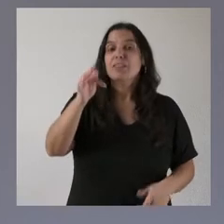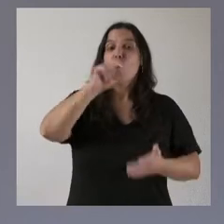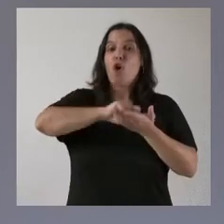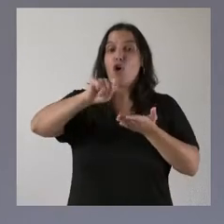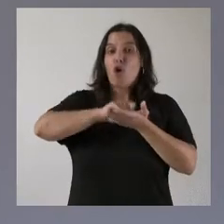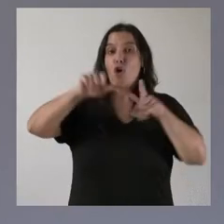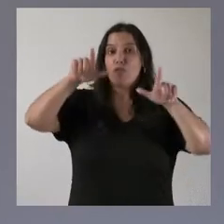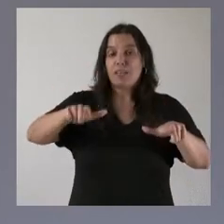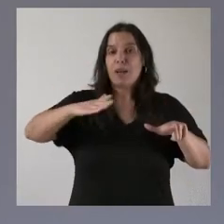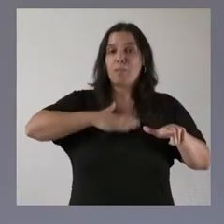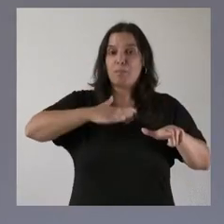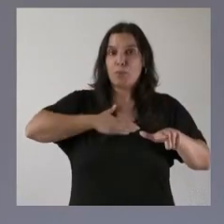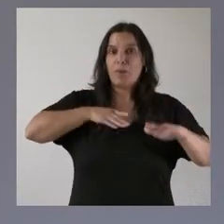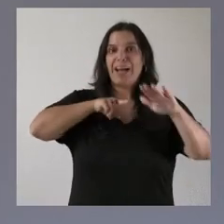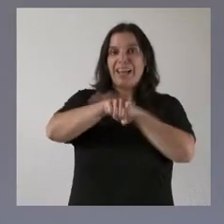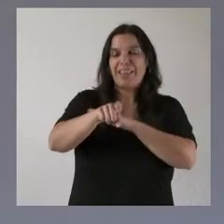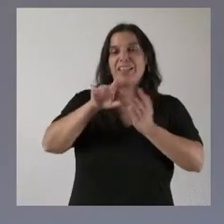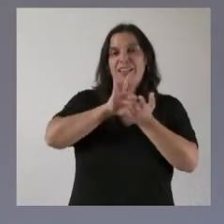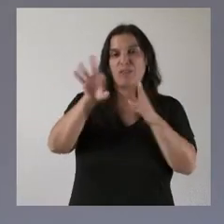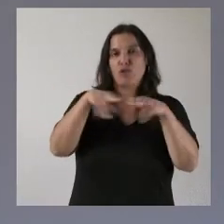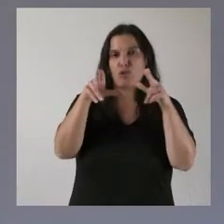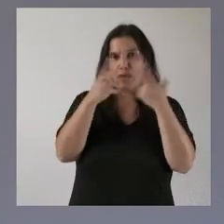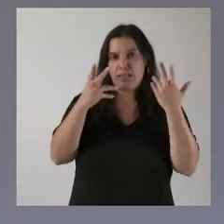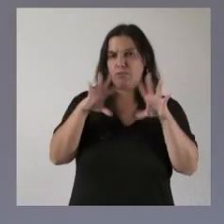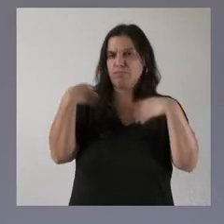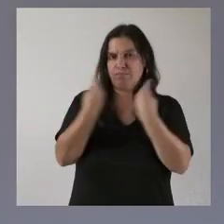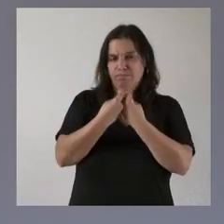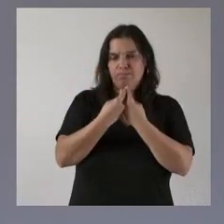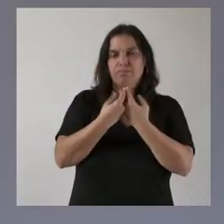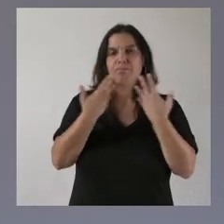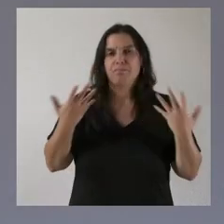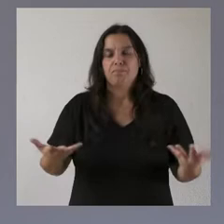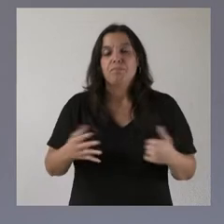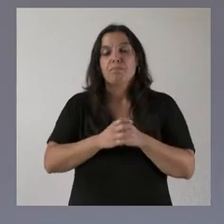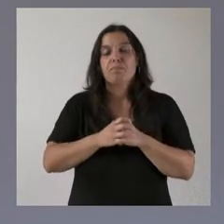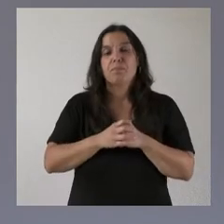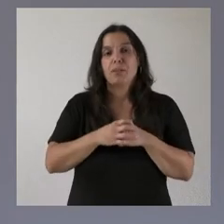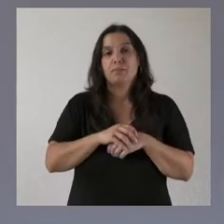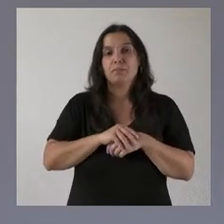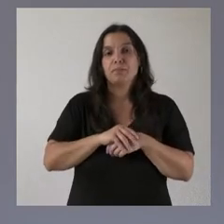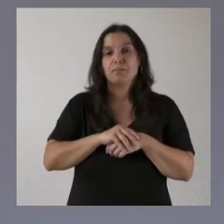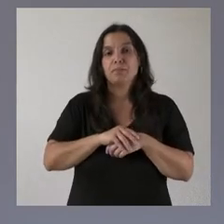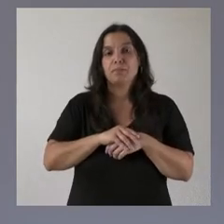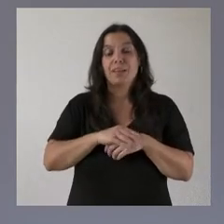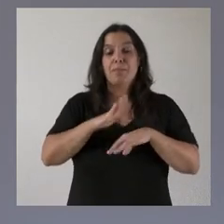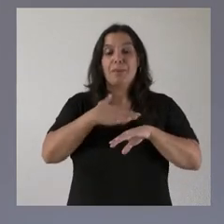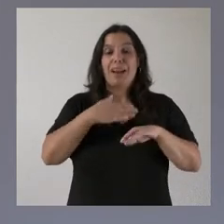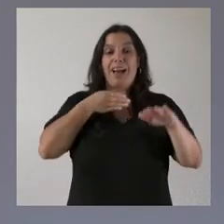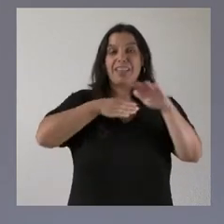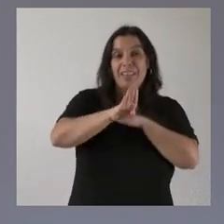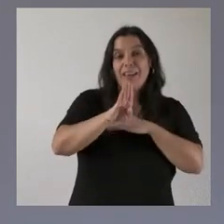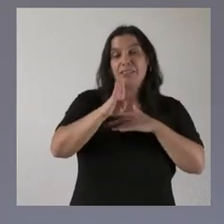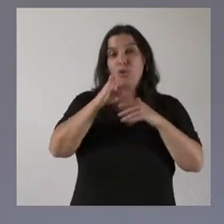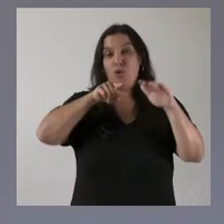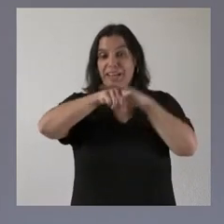que tiene la propia gerencia de servicios sociales el acceso o la gestión o la ayuda